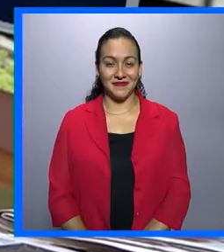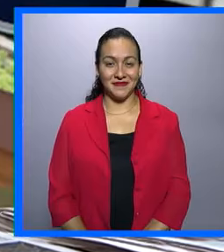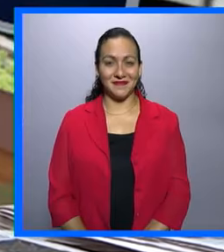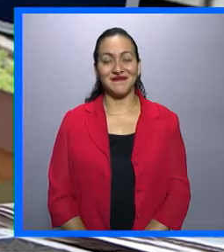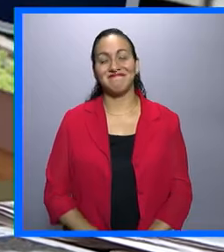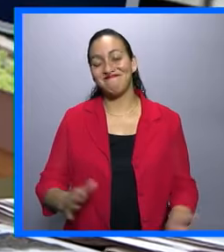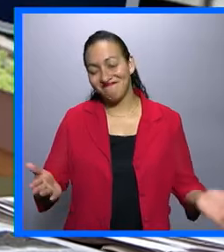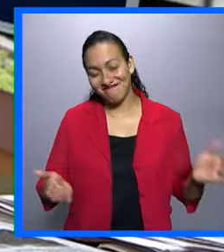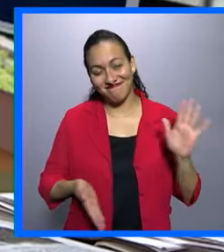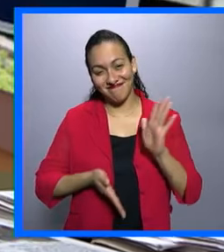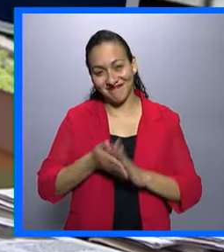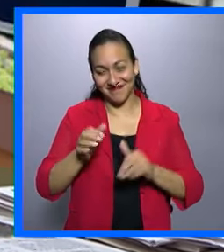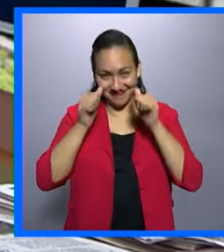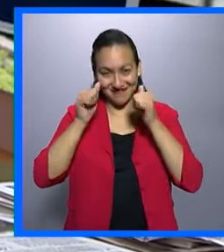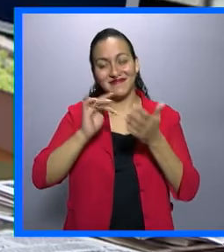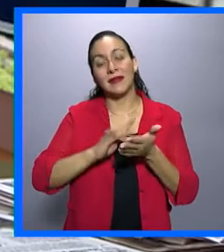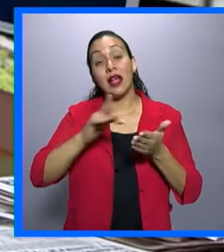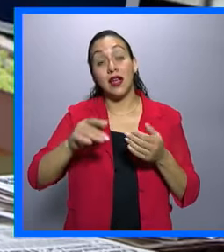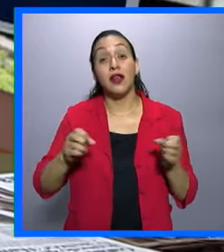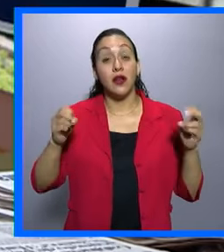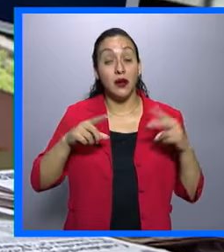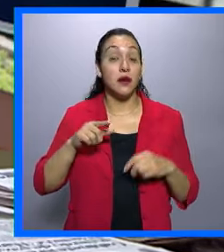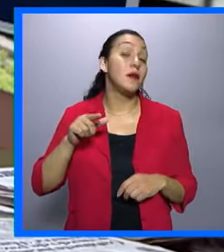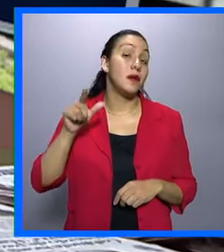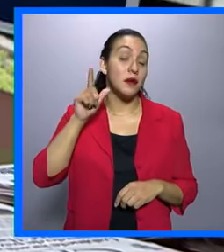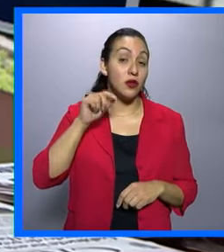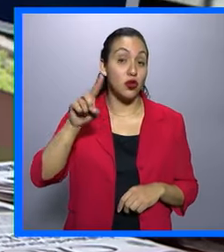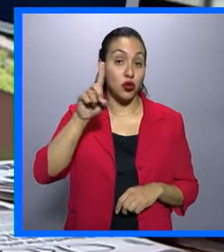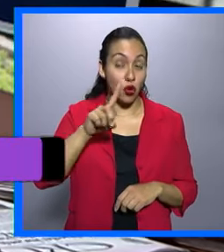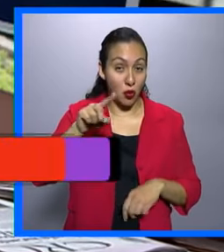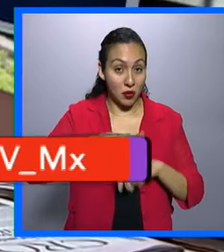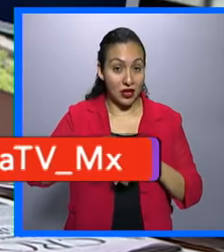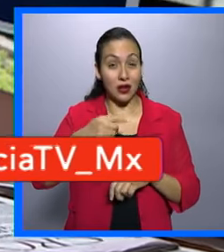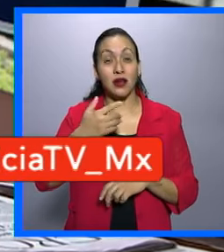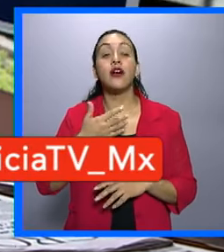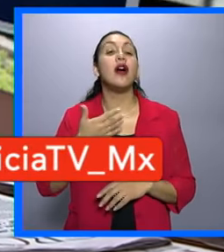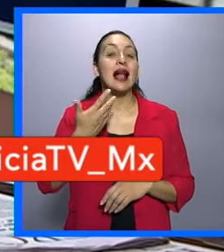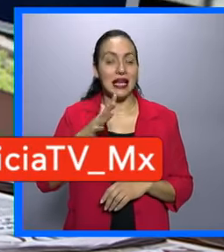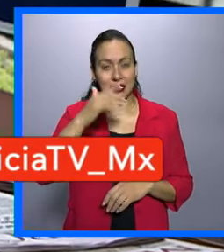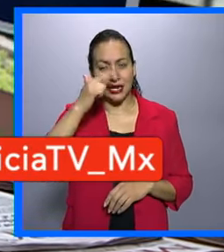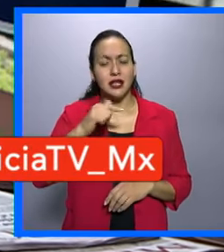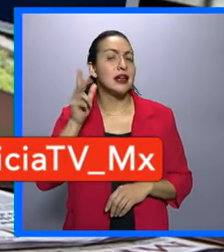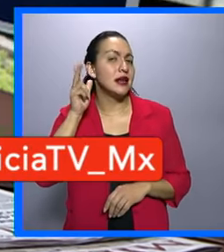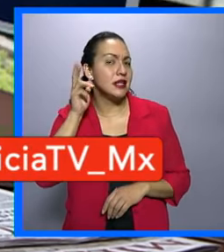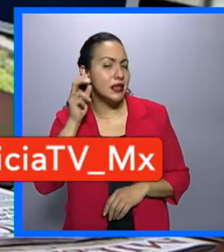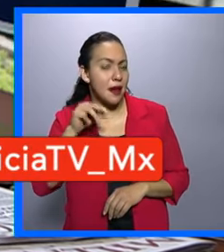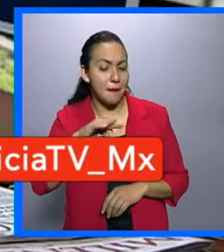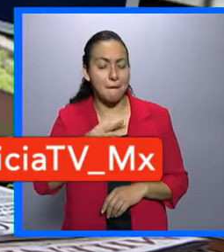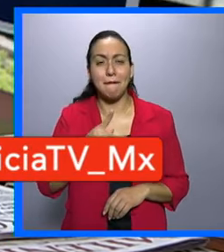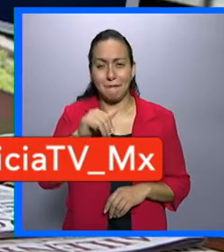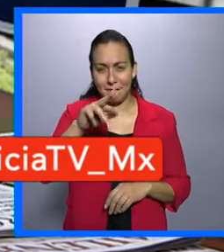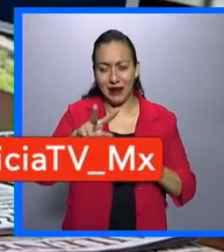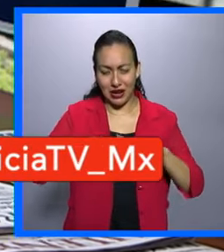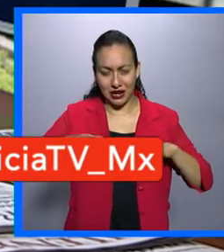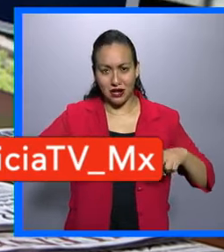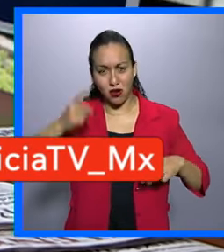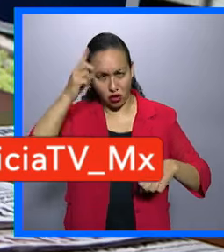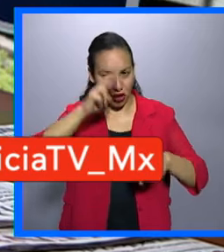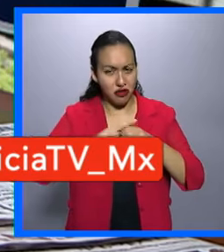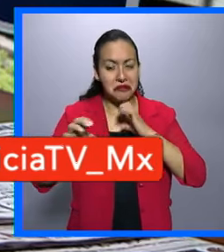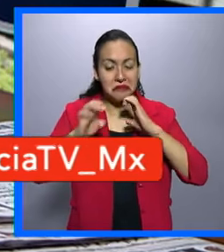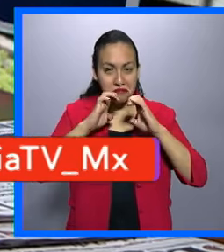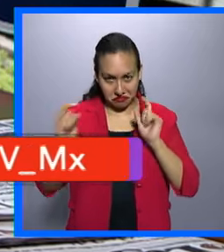Ya nos vamos, pero le invitamos este domingo a las 22 horas a ver el programa La Escucha en Pleno, conducido por el maestro Mardonio Carballo,